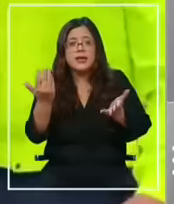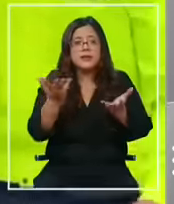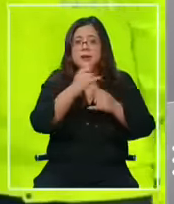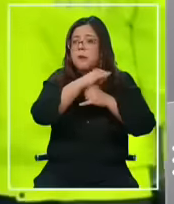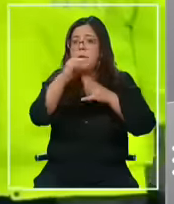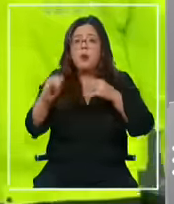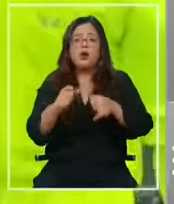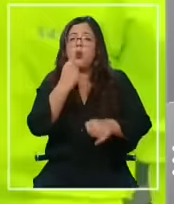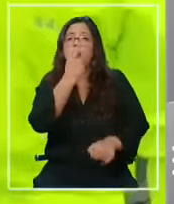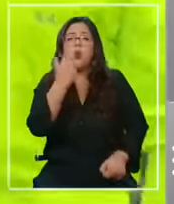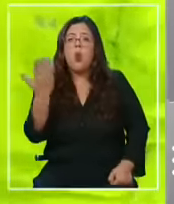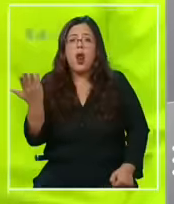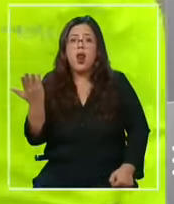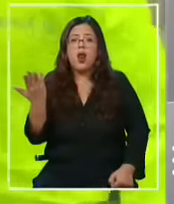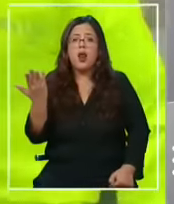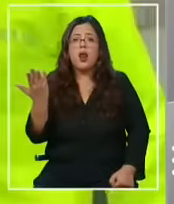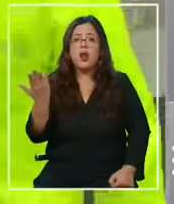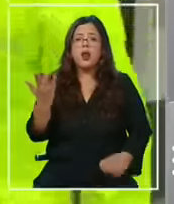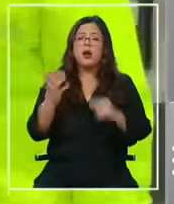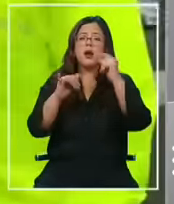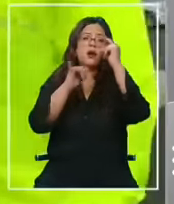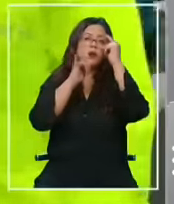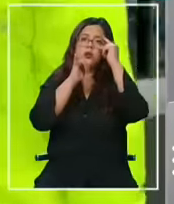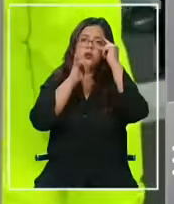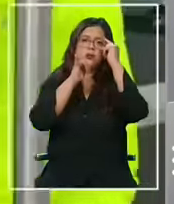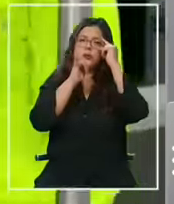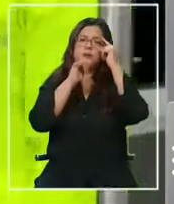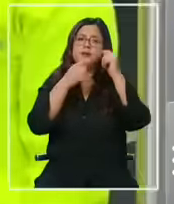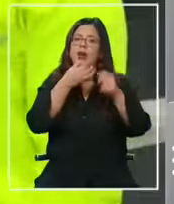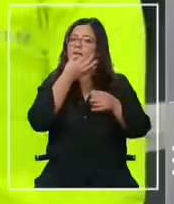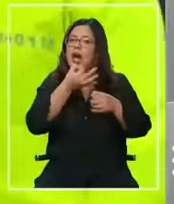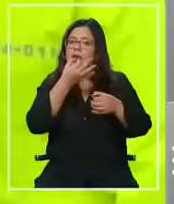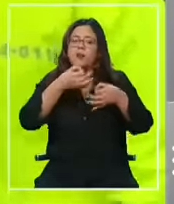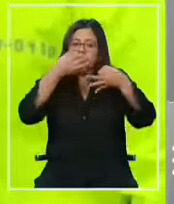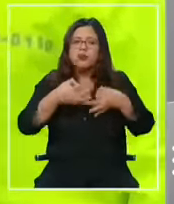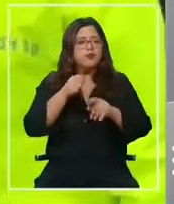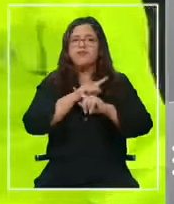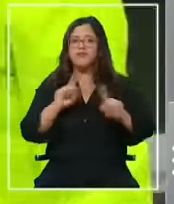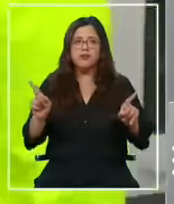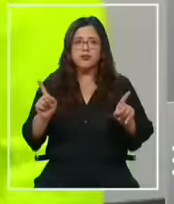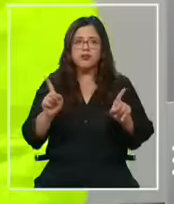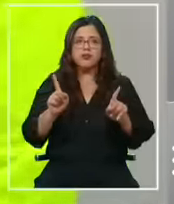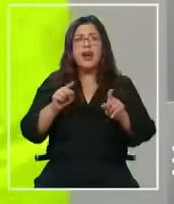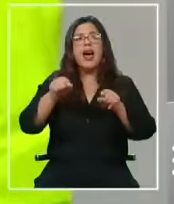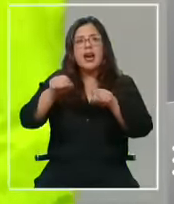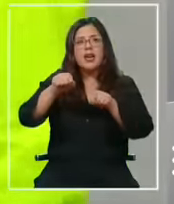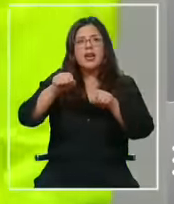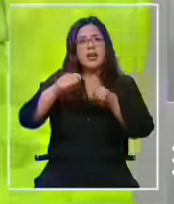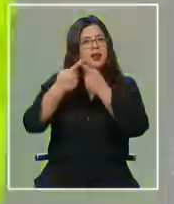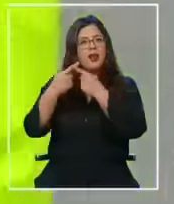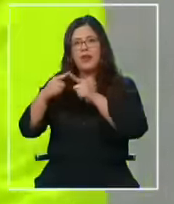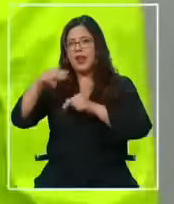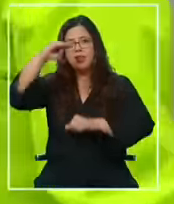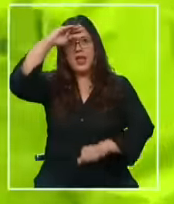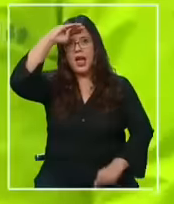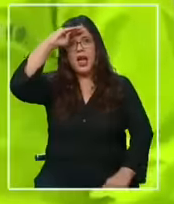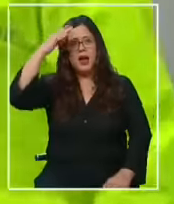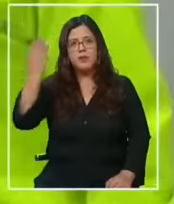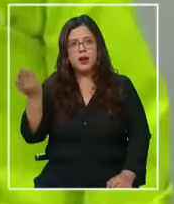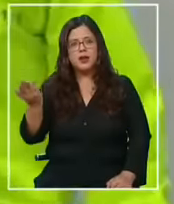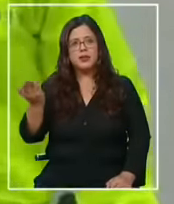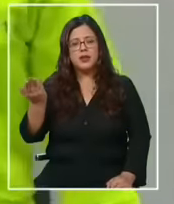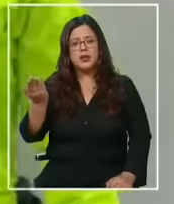plazo? No se lo puedo asegurar eso, Constanza. Hay experiencias diversas. Entonces, ya